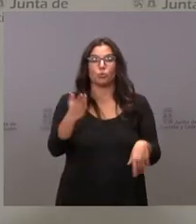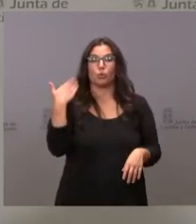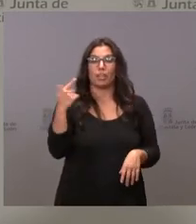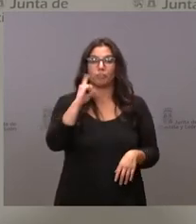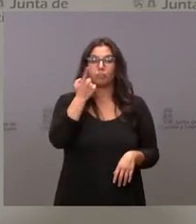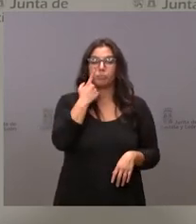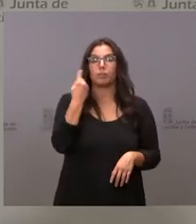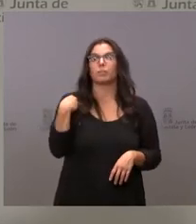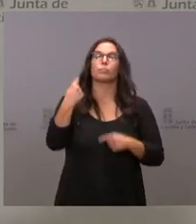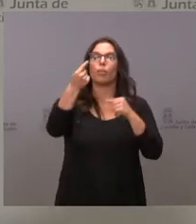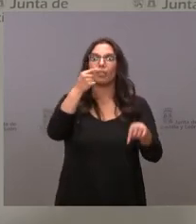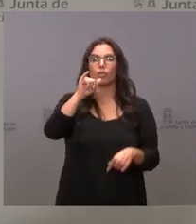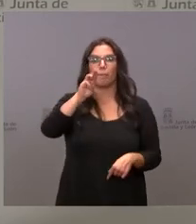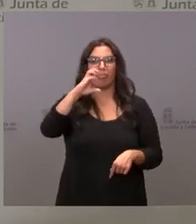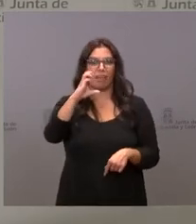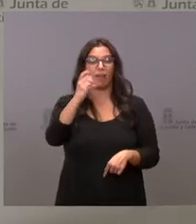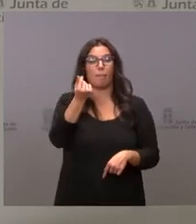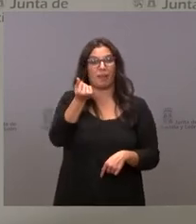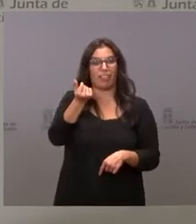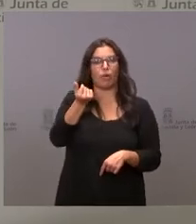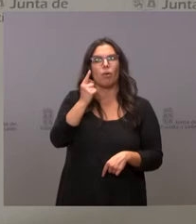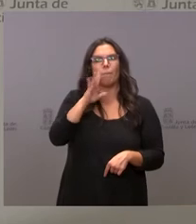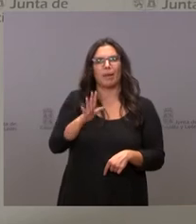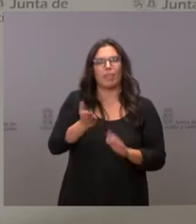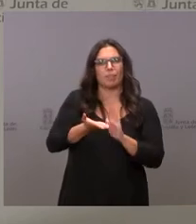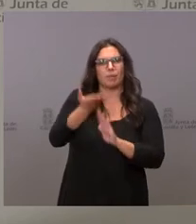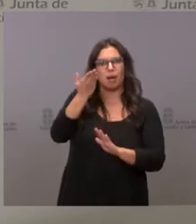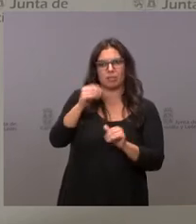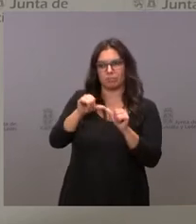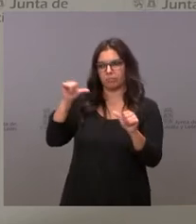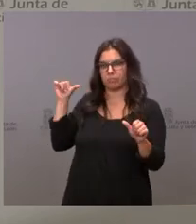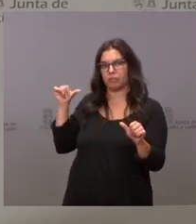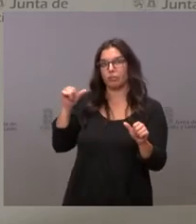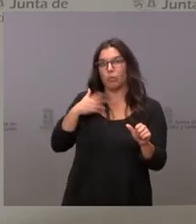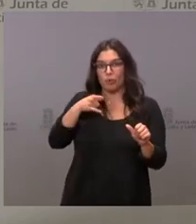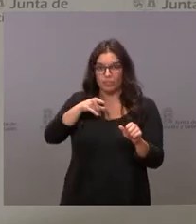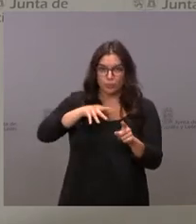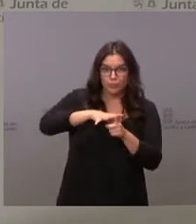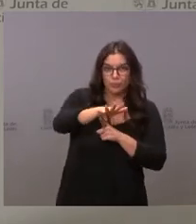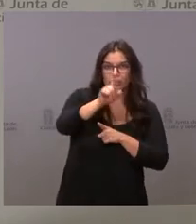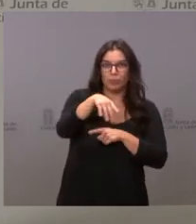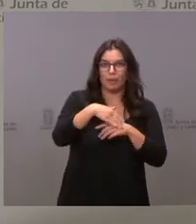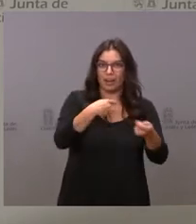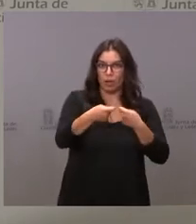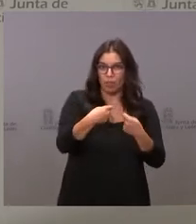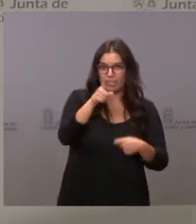IPC, parece que va a ser mucho más alto del que hemos tenido en los últimos años. ¿Hasta qué punto eso puede condicionar las negociaciones?